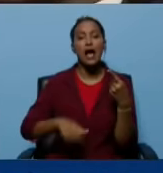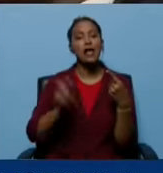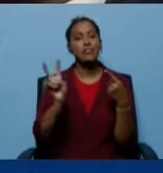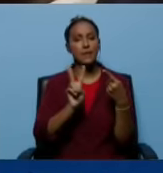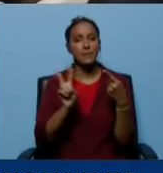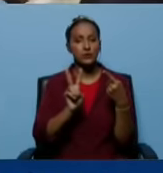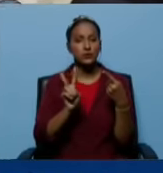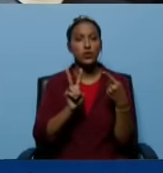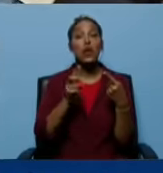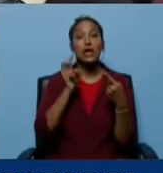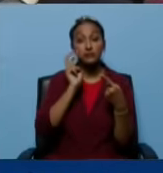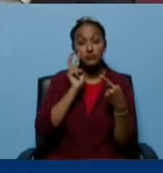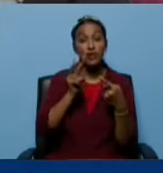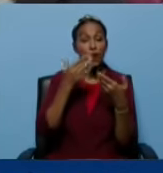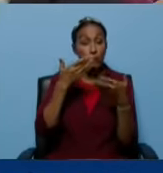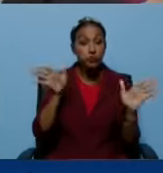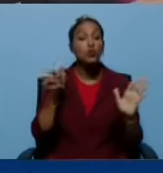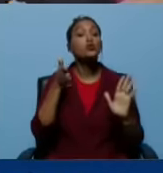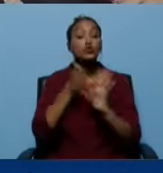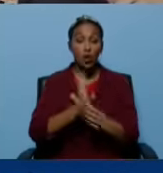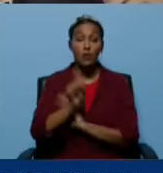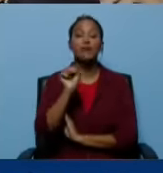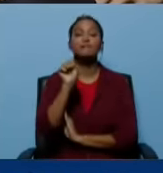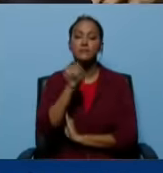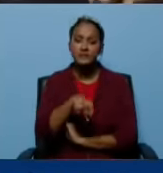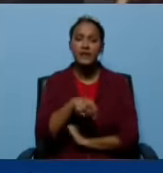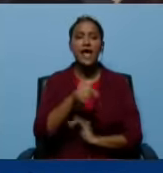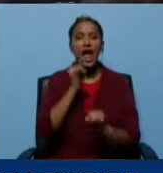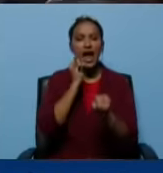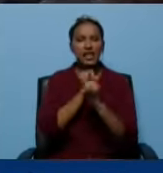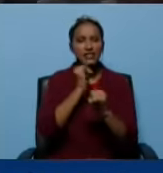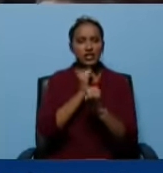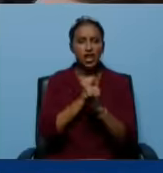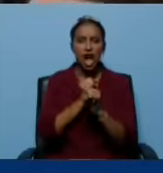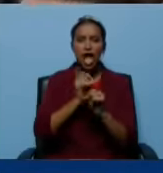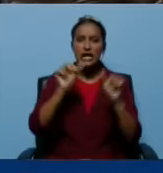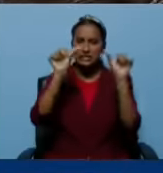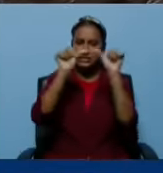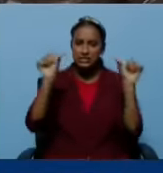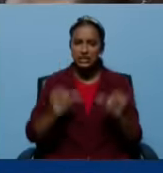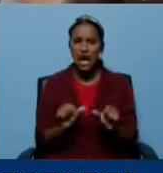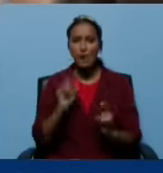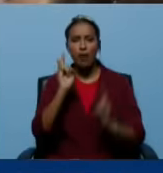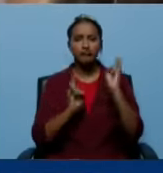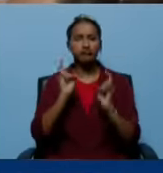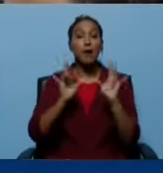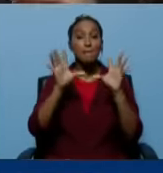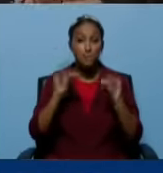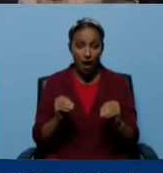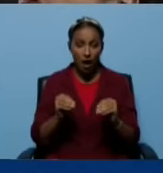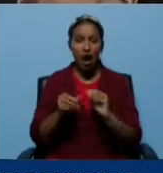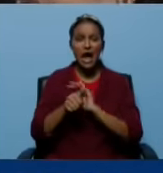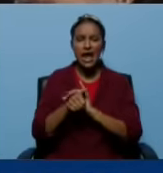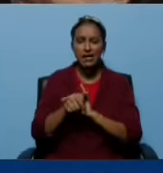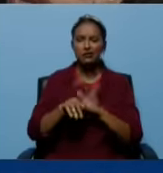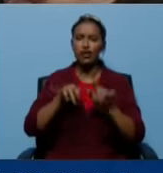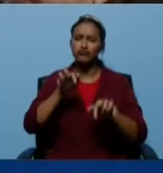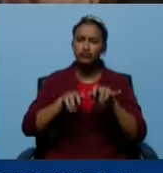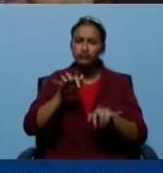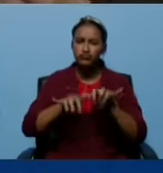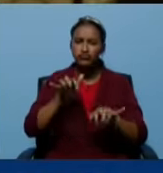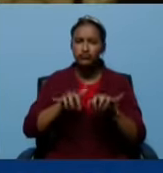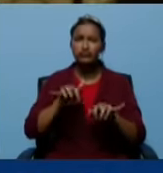evidenció un ataque cibernético masivo contra el sistema electoral, lo que resultó en una